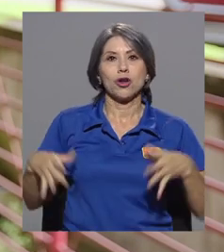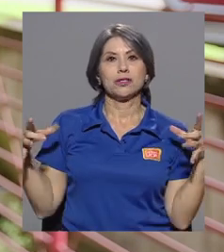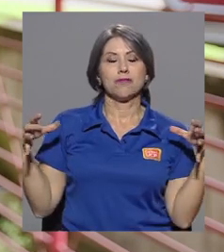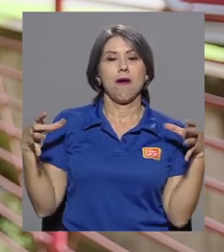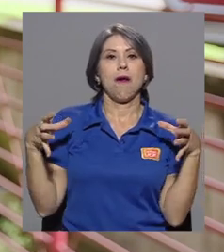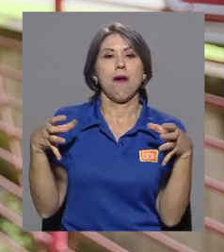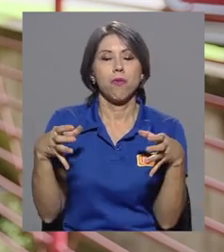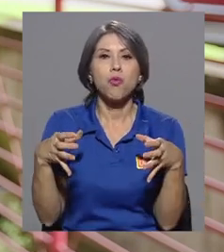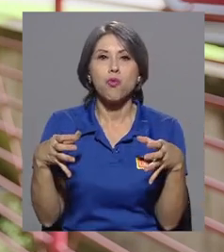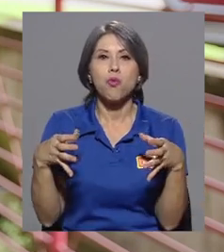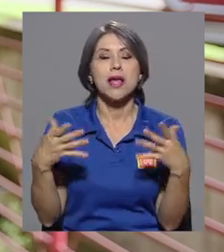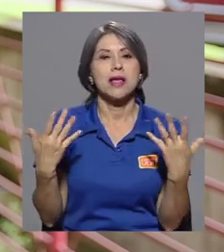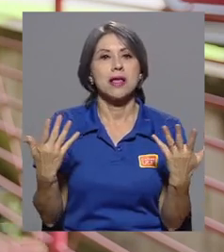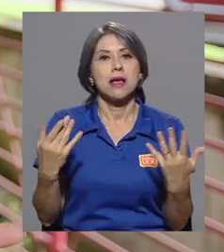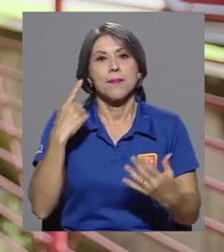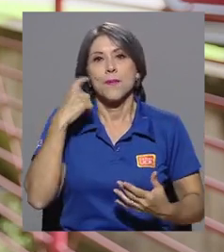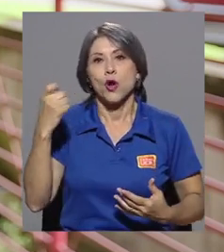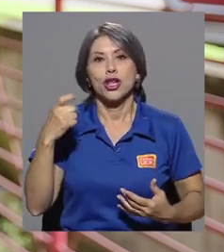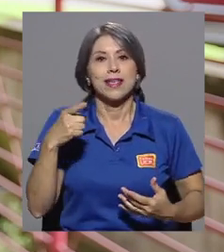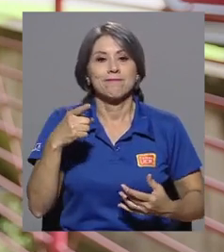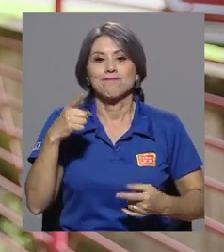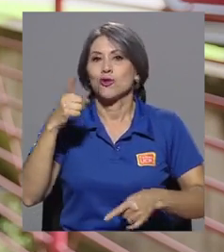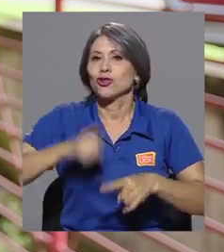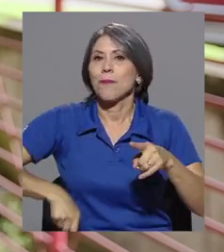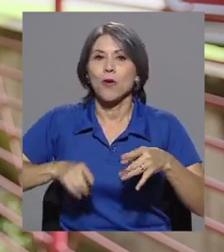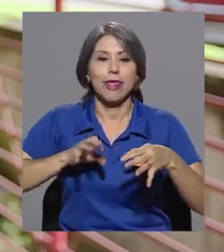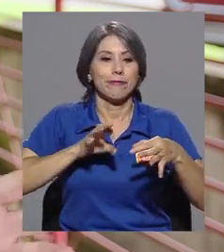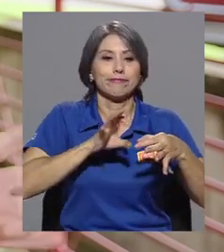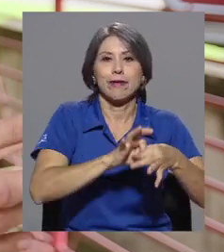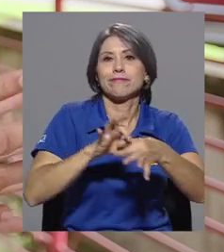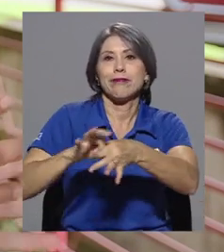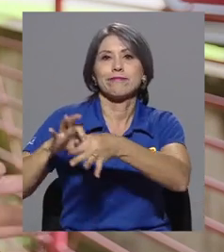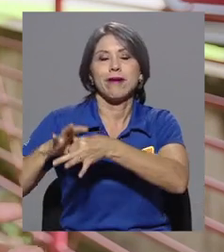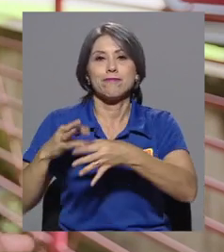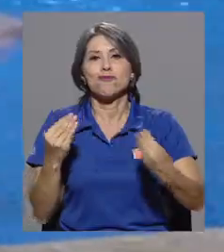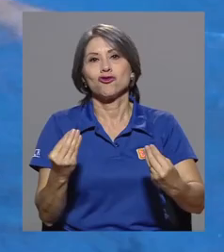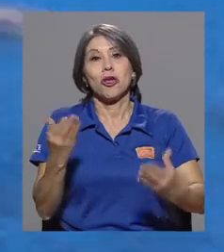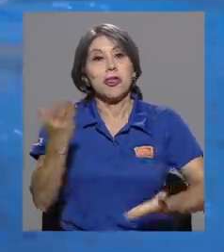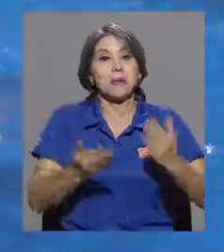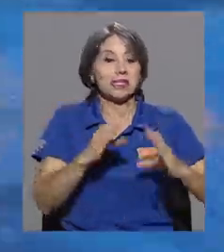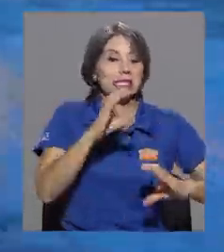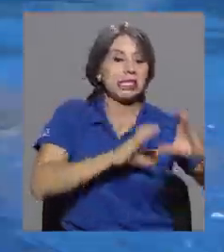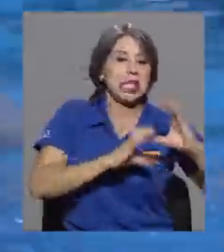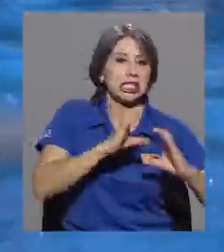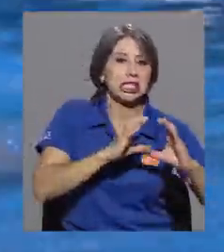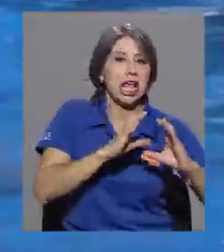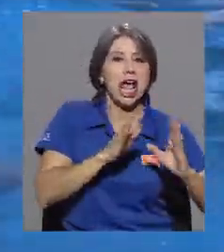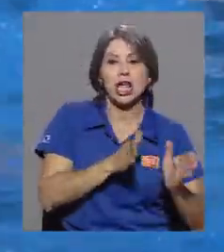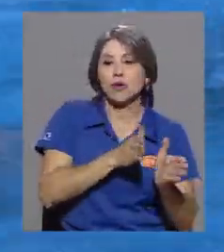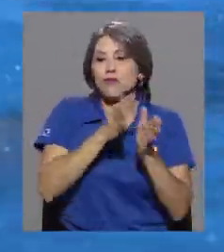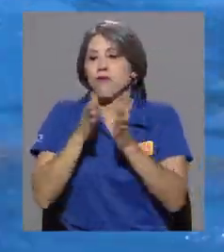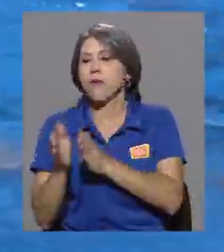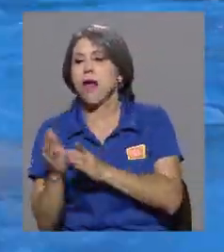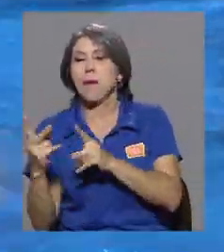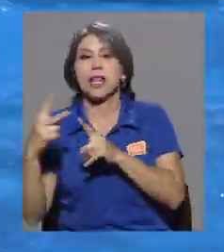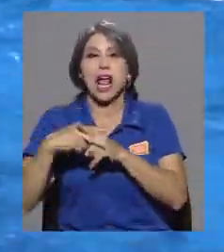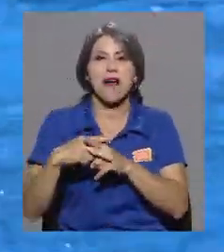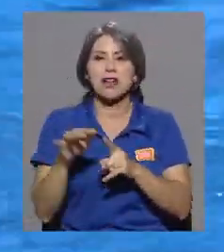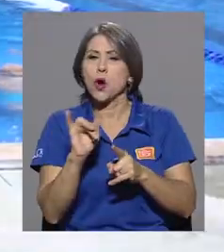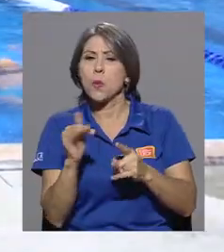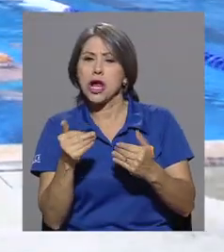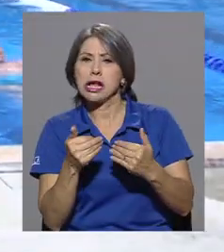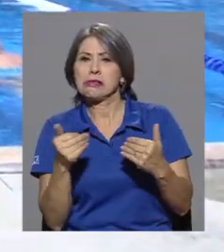forma, porque no se han podido interrelacionar mucho. Por un lado está tal vez la ciencia y por otro lado está más lo aplicable.